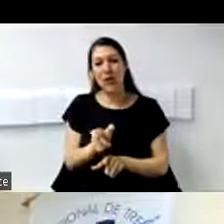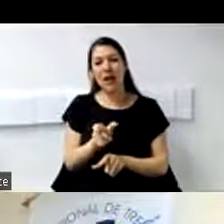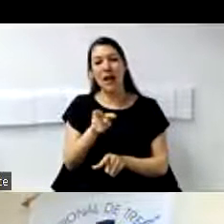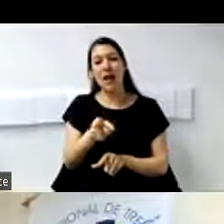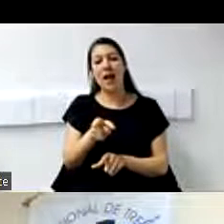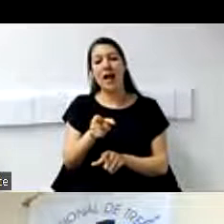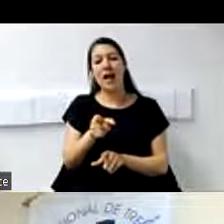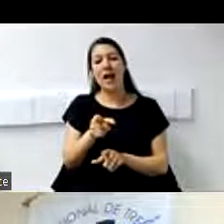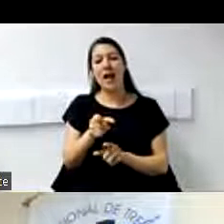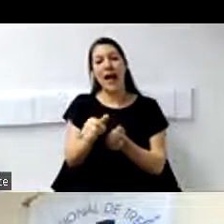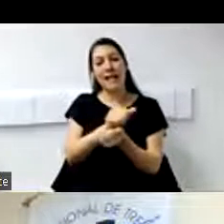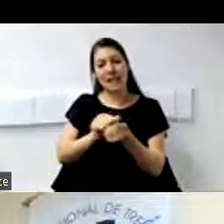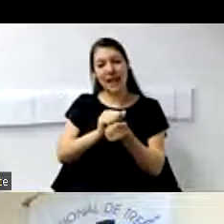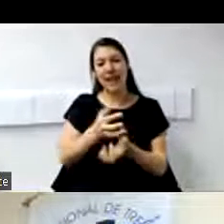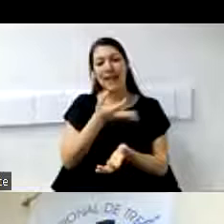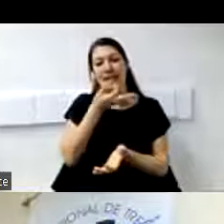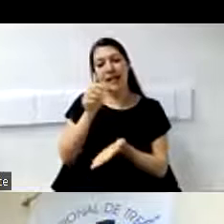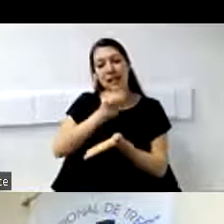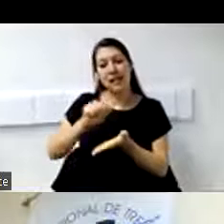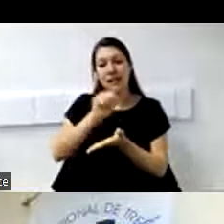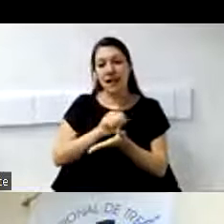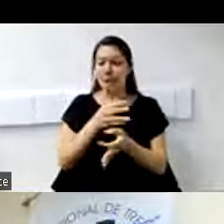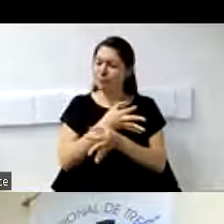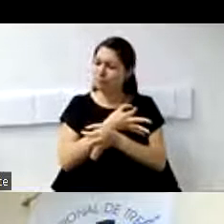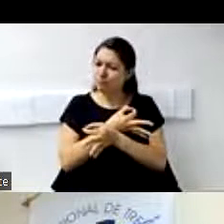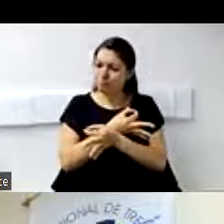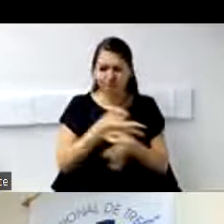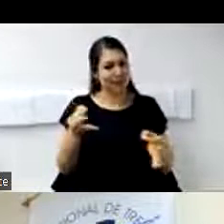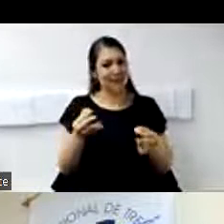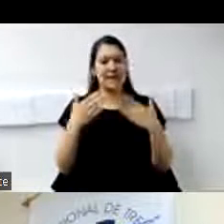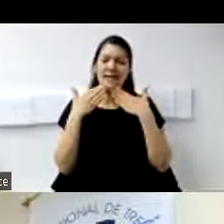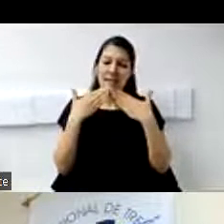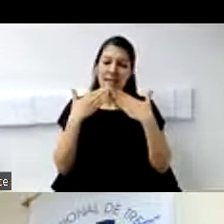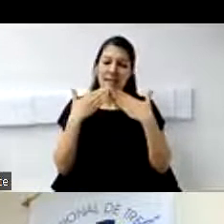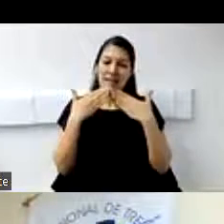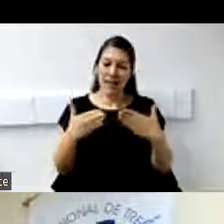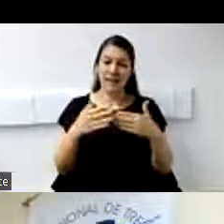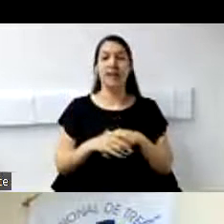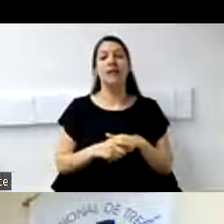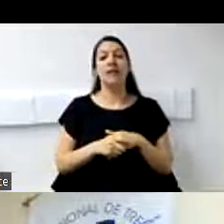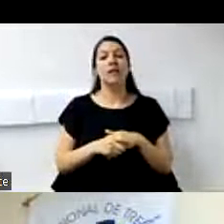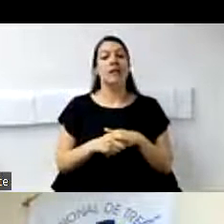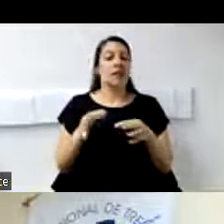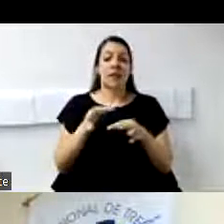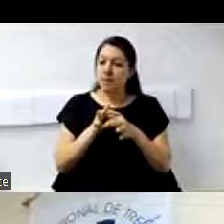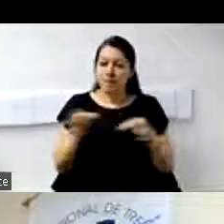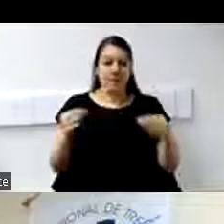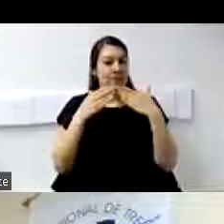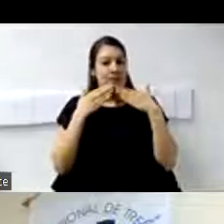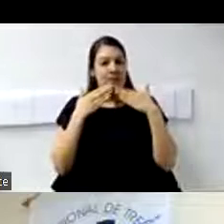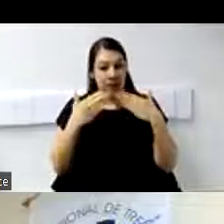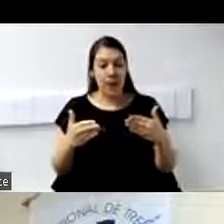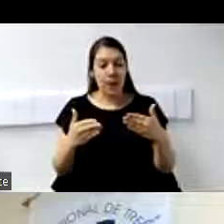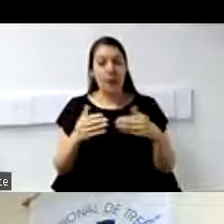las comentarios en el chat. Excelente exposición, excelente, muchas gracias, excelente.